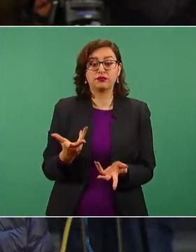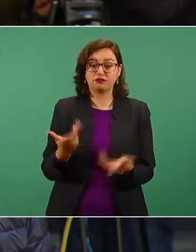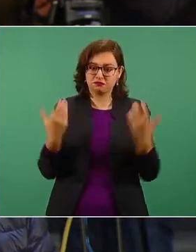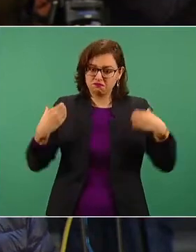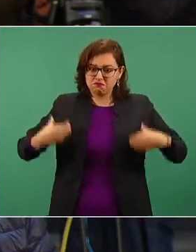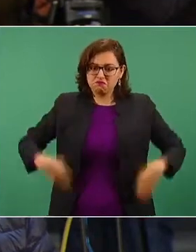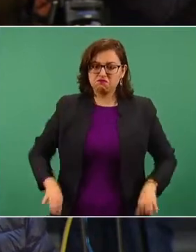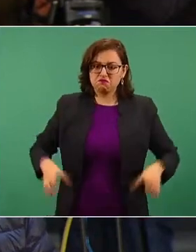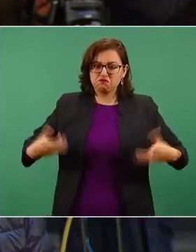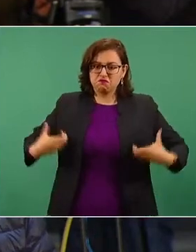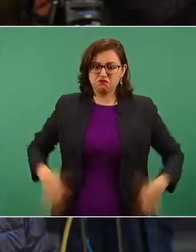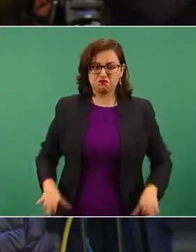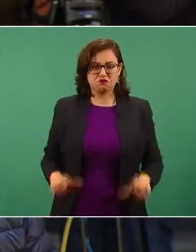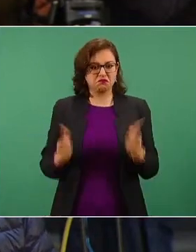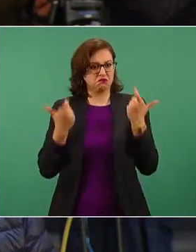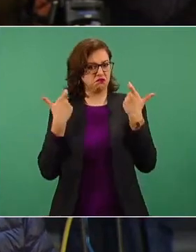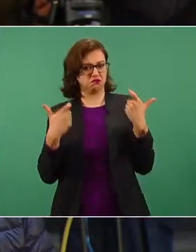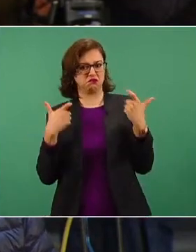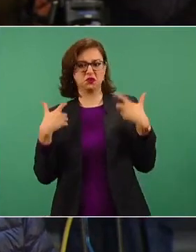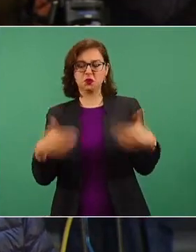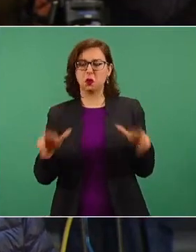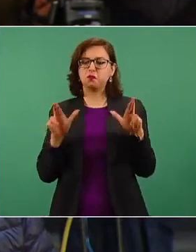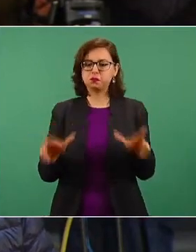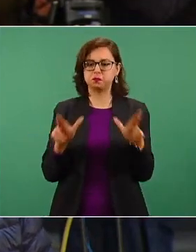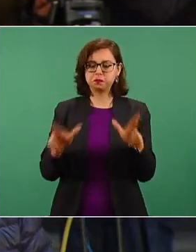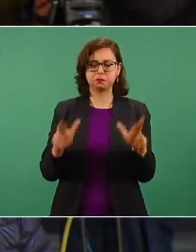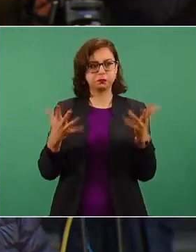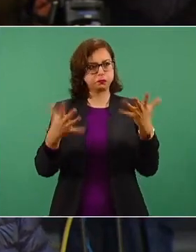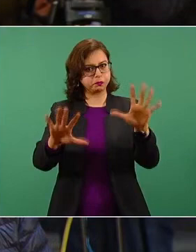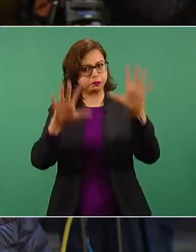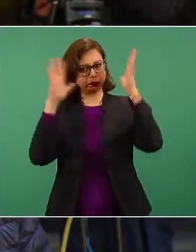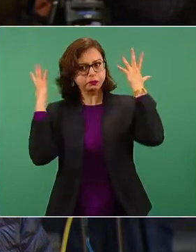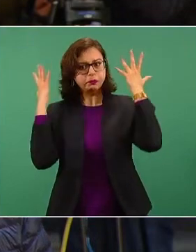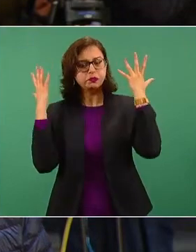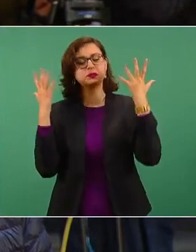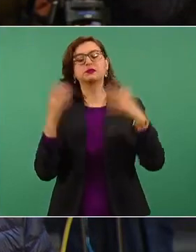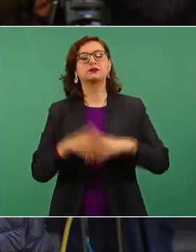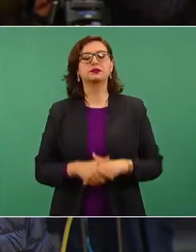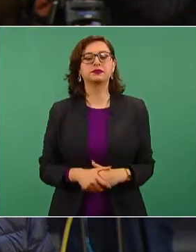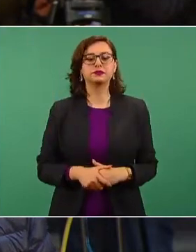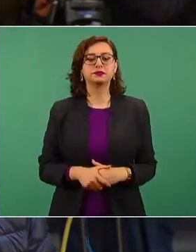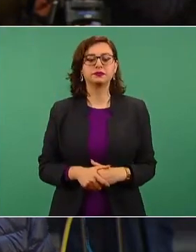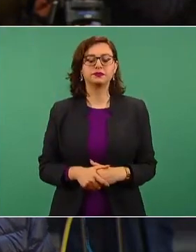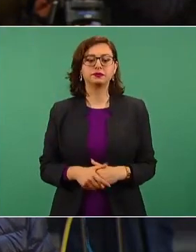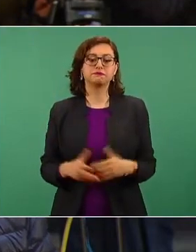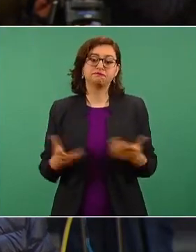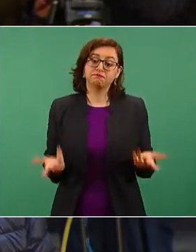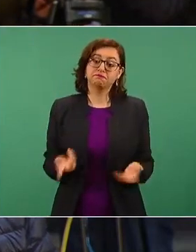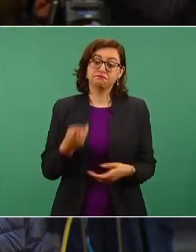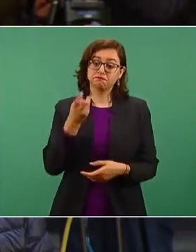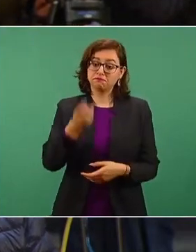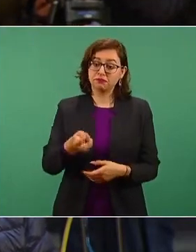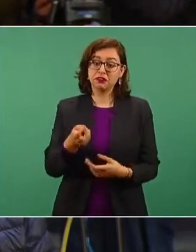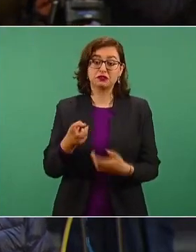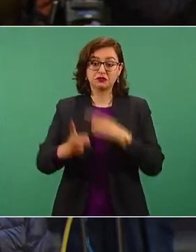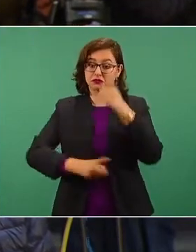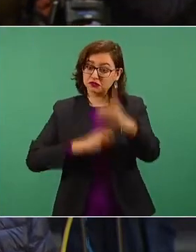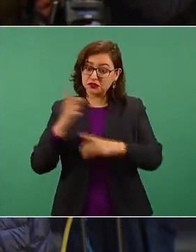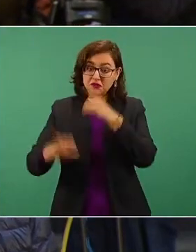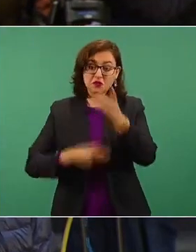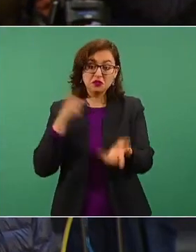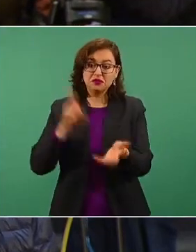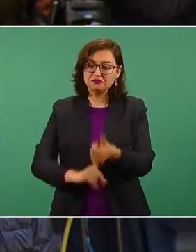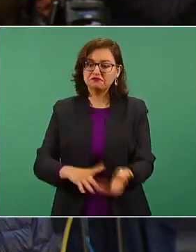enriquecimiento ilícito. De la noche a la mañana se hizo de muchos recursos, de muchas propiedades, presidente, y eso en el deporte